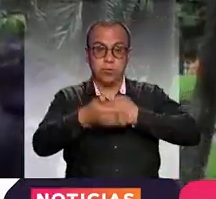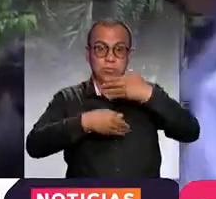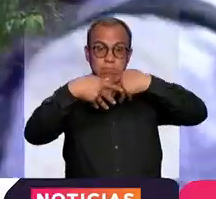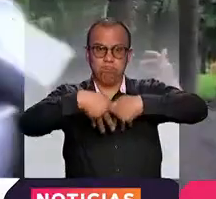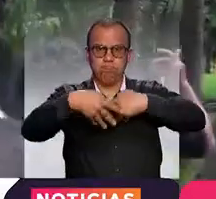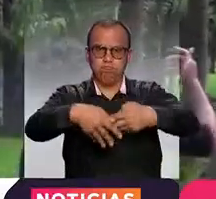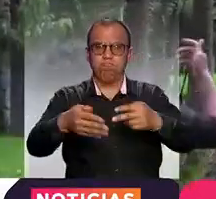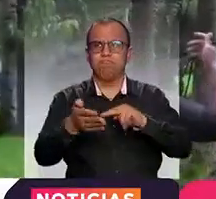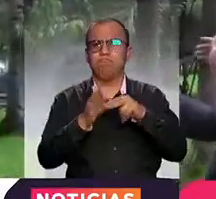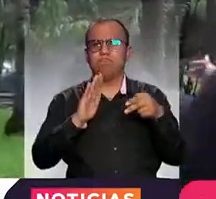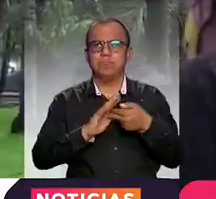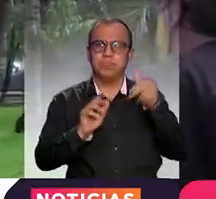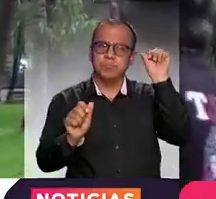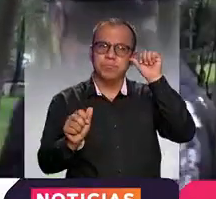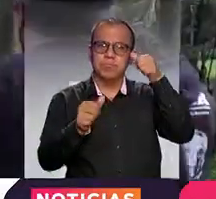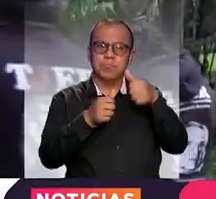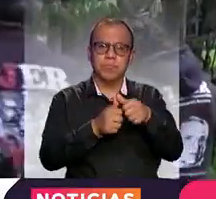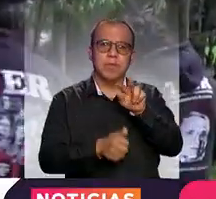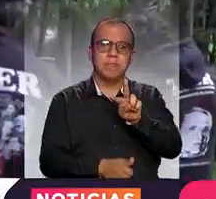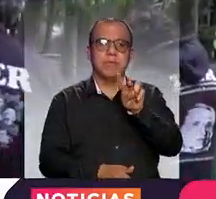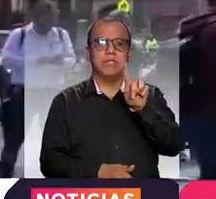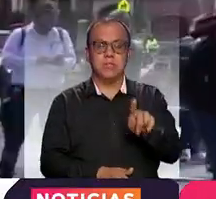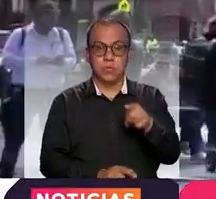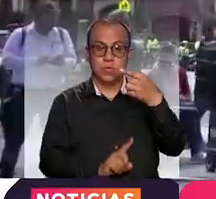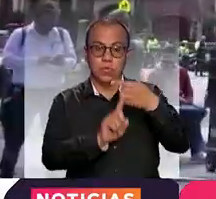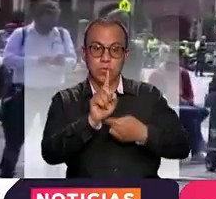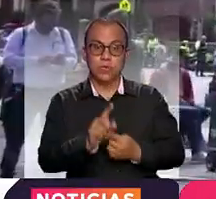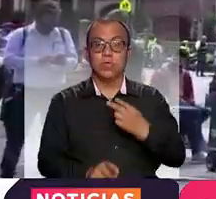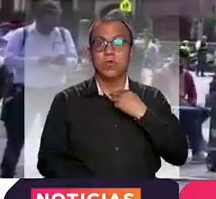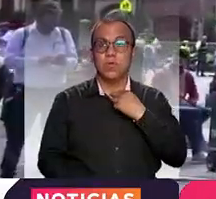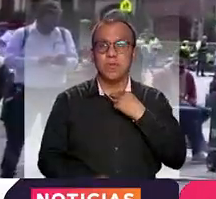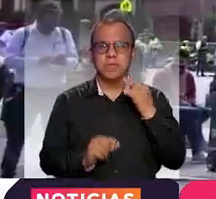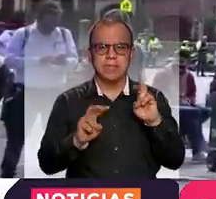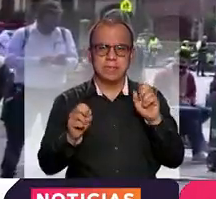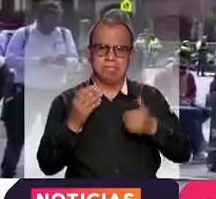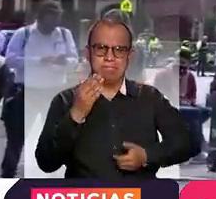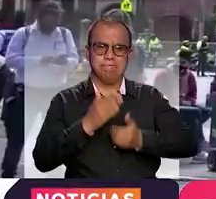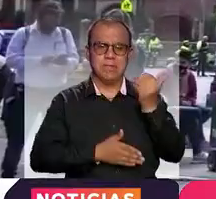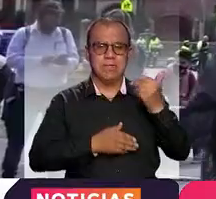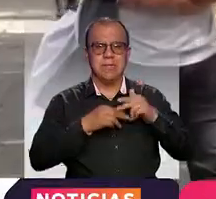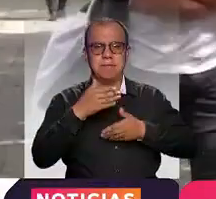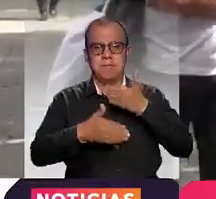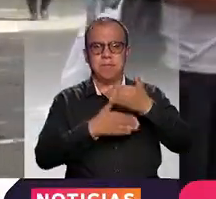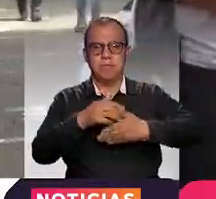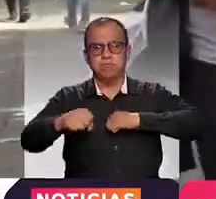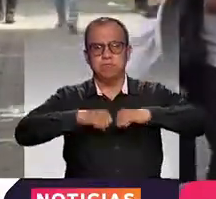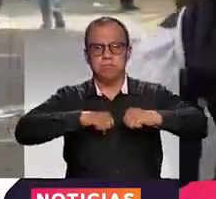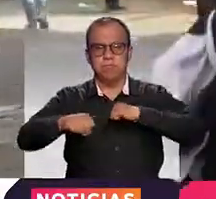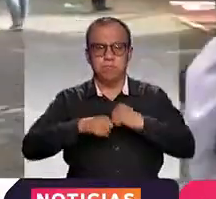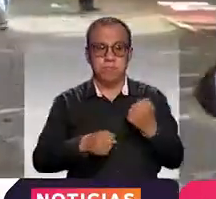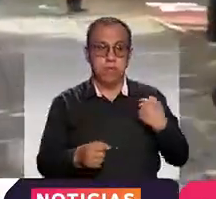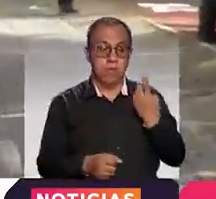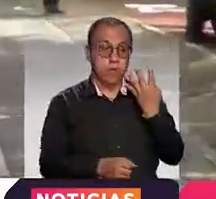además significa la conmemoración del 21 de noviembre como sinónimo del principal levantamiento social de los últimos 40 años.